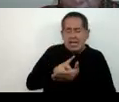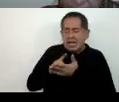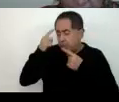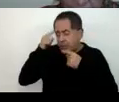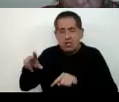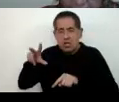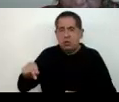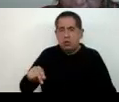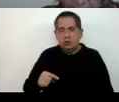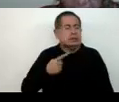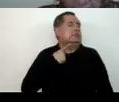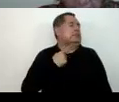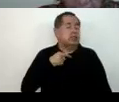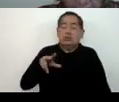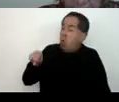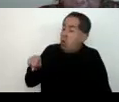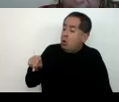disfrute de la sexualidad.